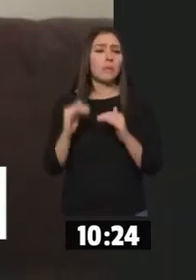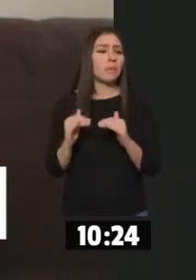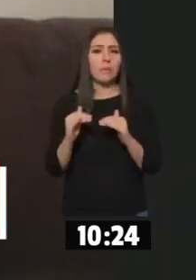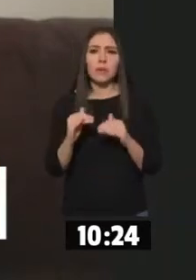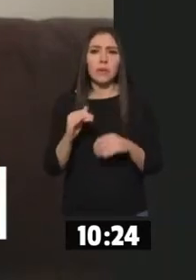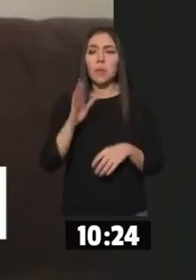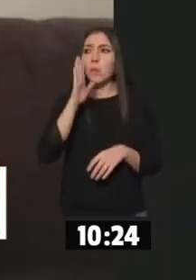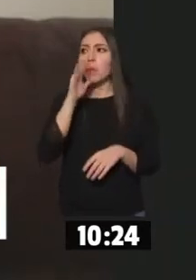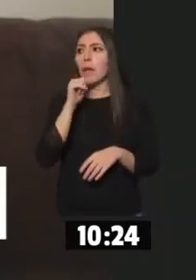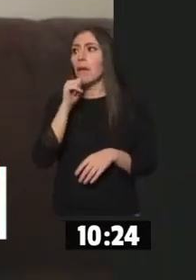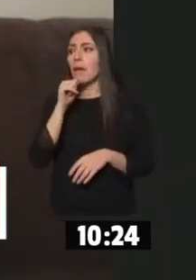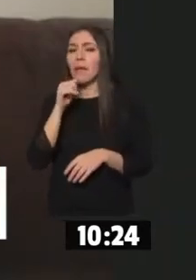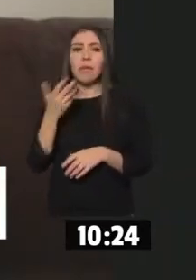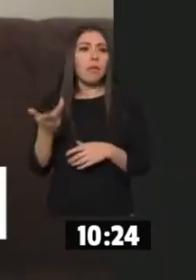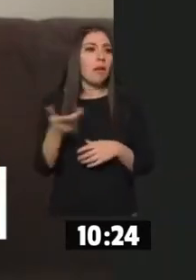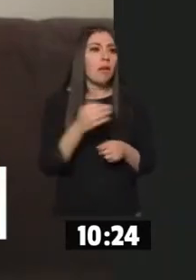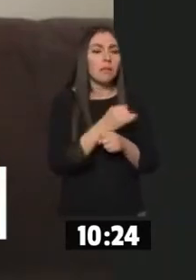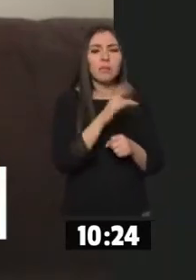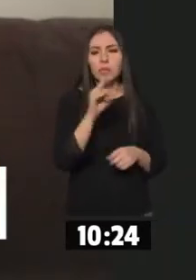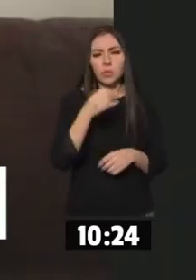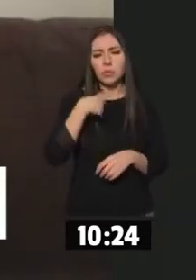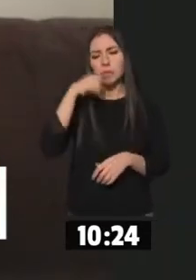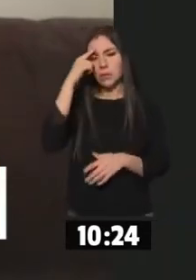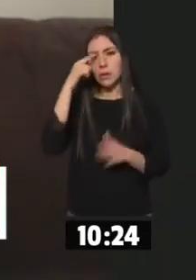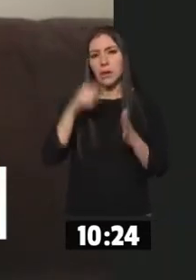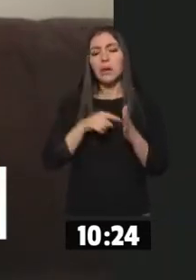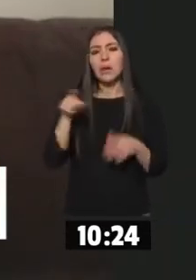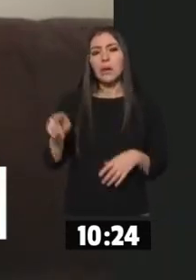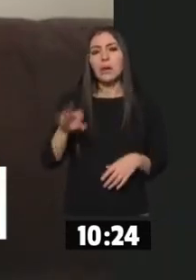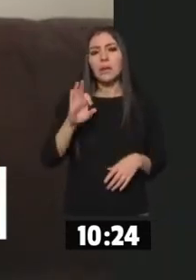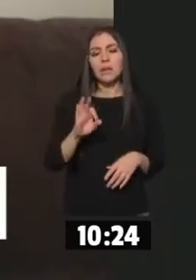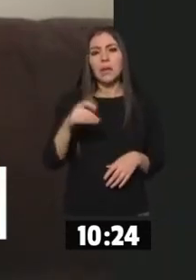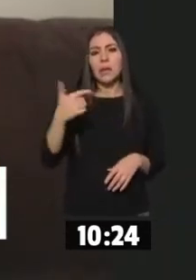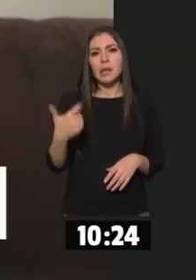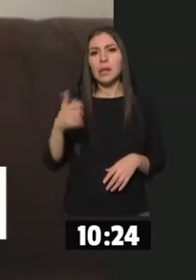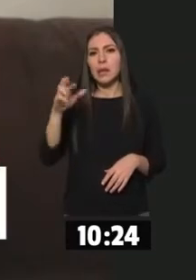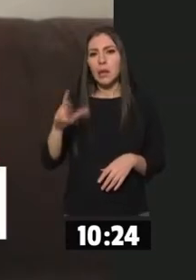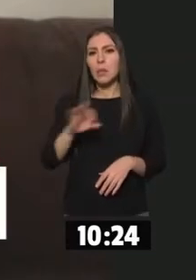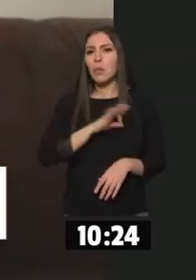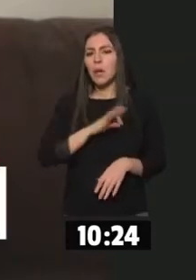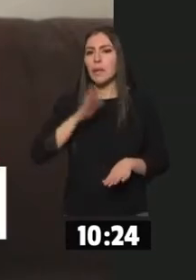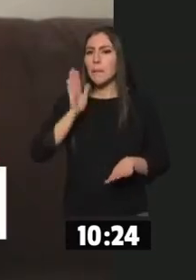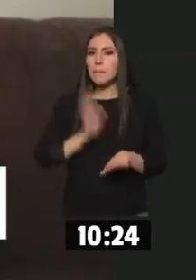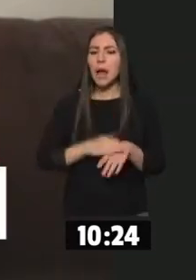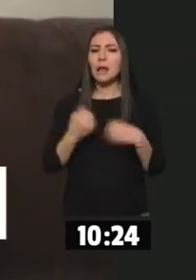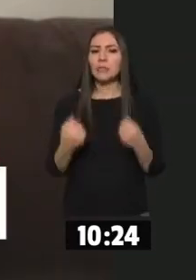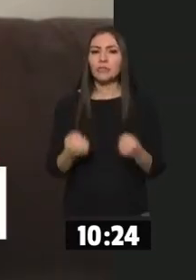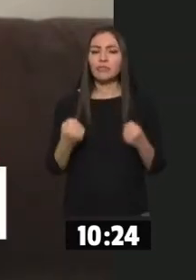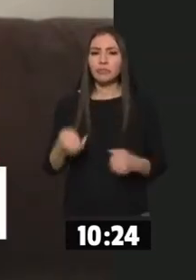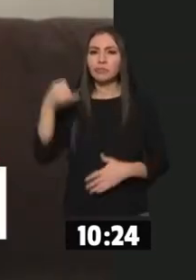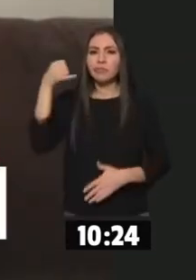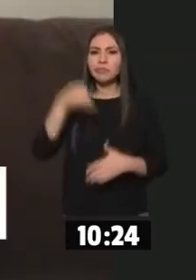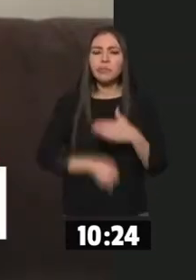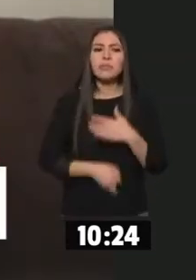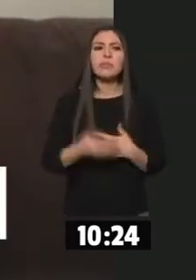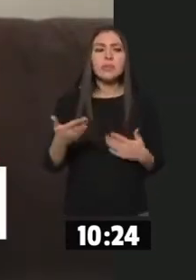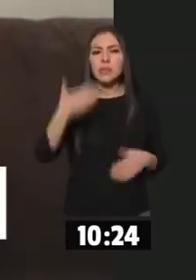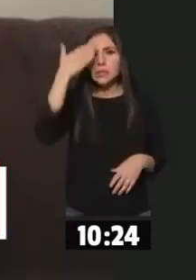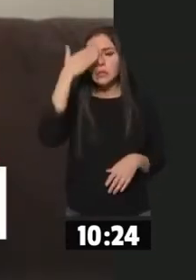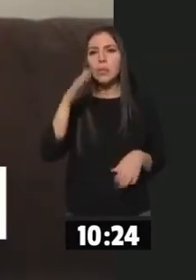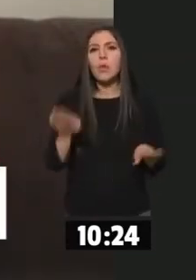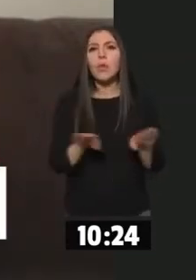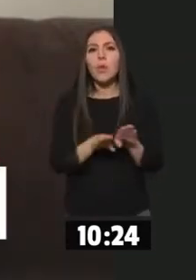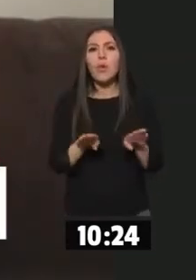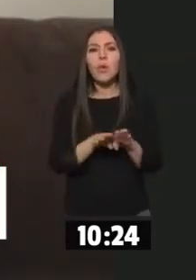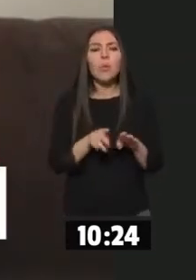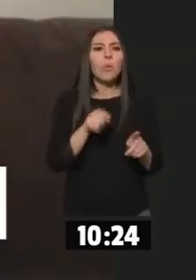que en el caso de la Fiscalía General de la República podría profundizarse aún más sobre los posibles móviles ya sean